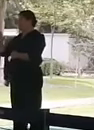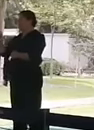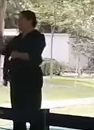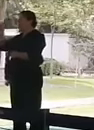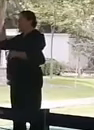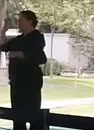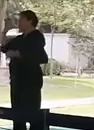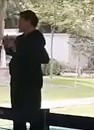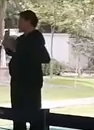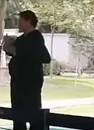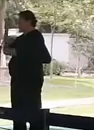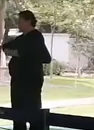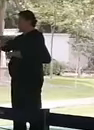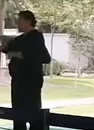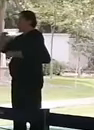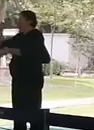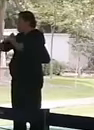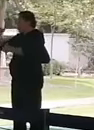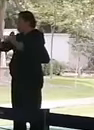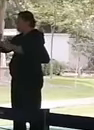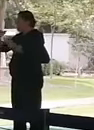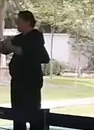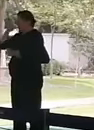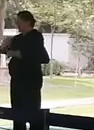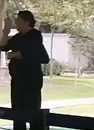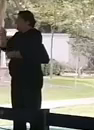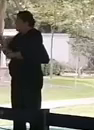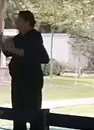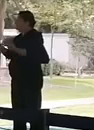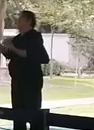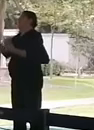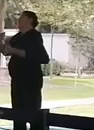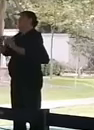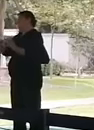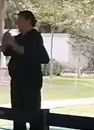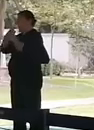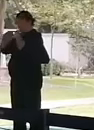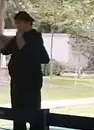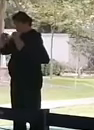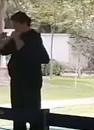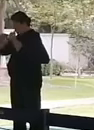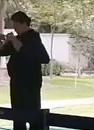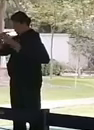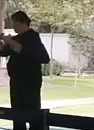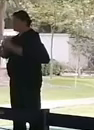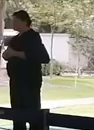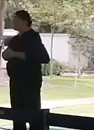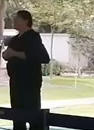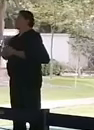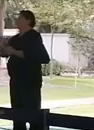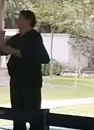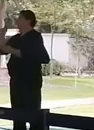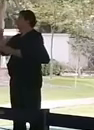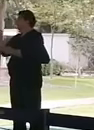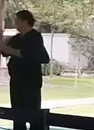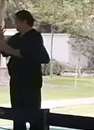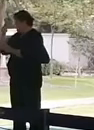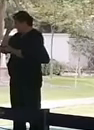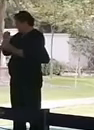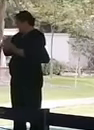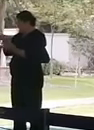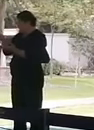es el falto de diálogo. Entonces, el día 9 de septiembre, se me parece,